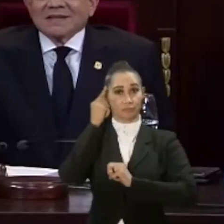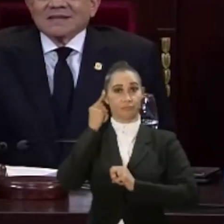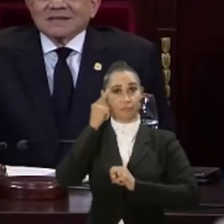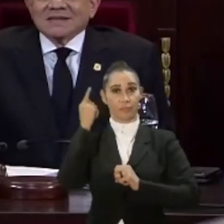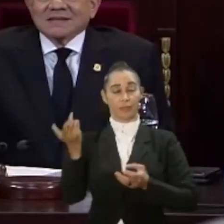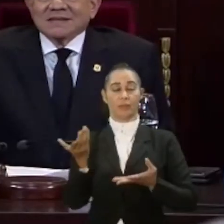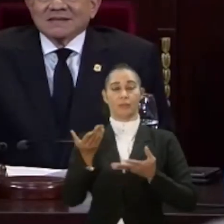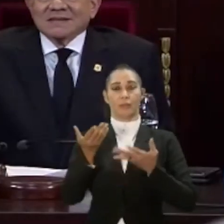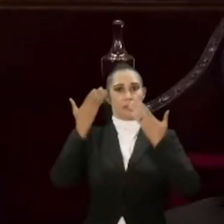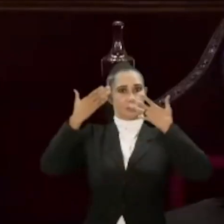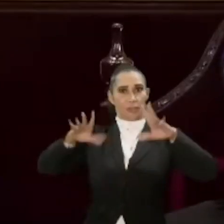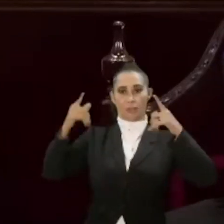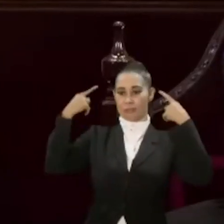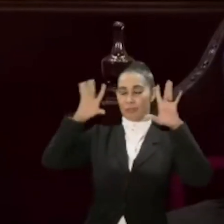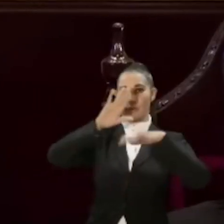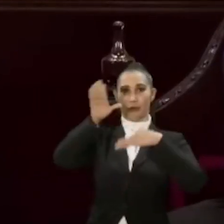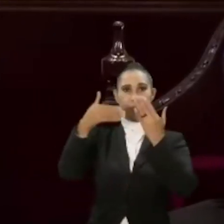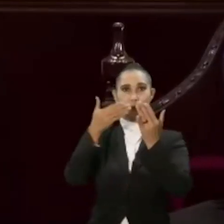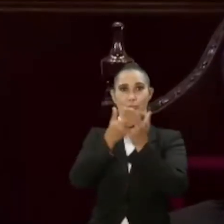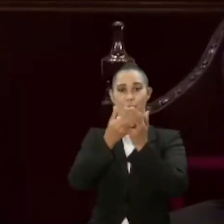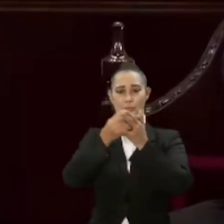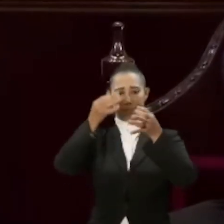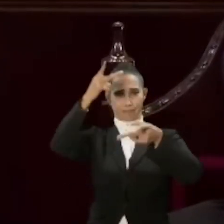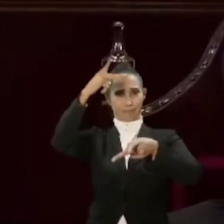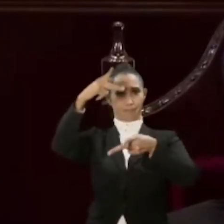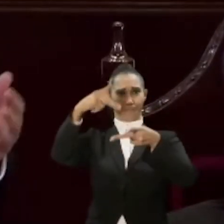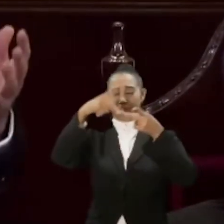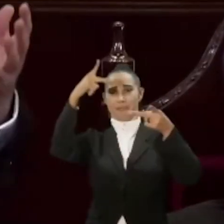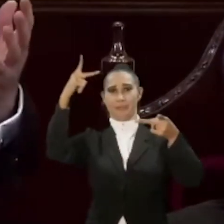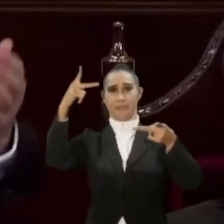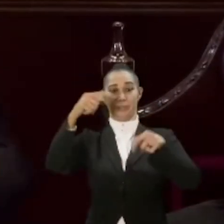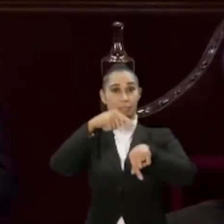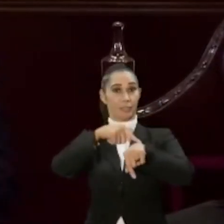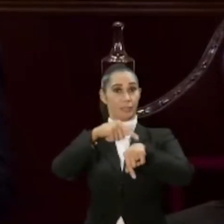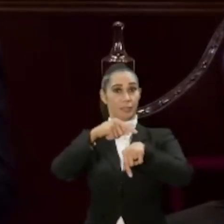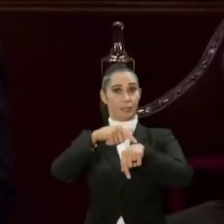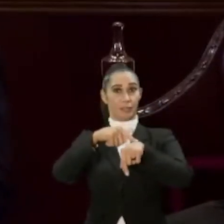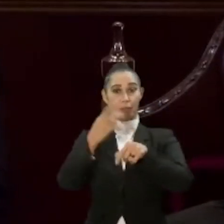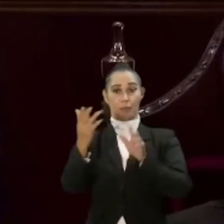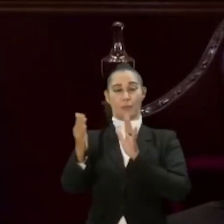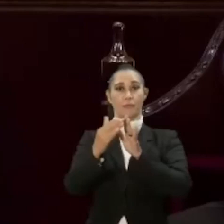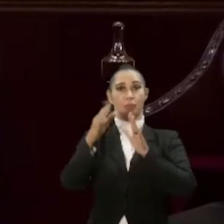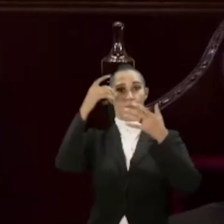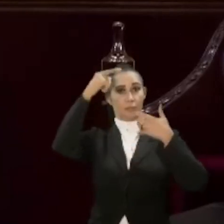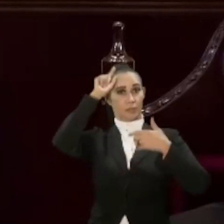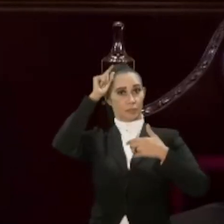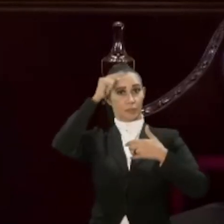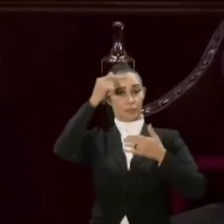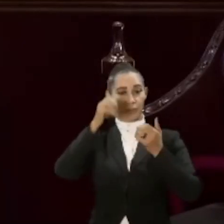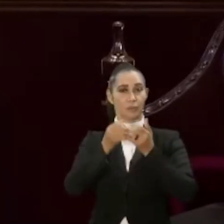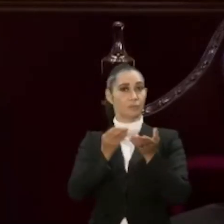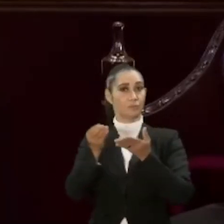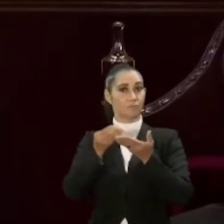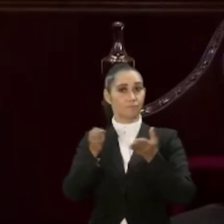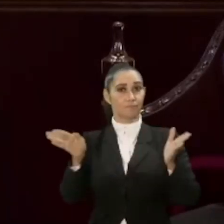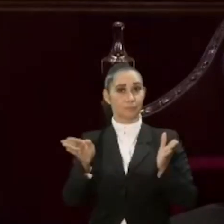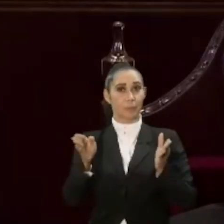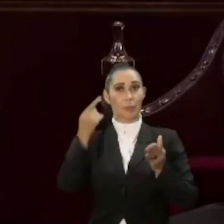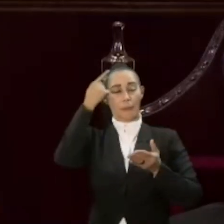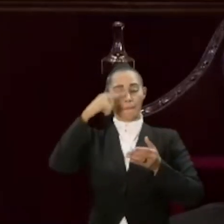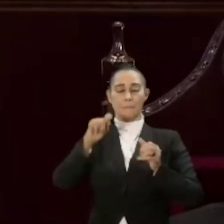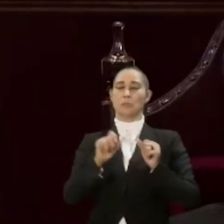Es difícil suponer que hayamos logrado la gestión perfecta en el tiempo que llevamos frente a la administración pública. Pero